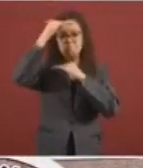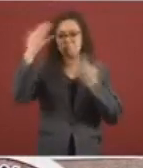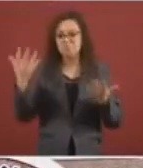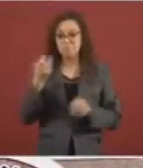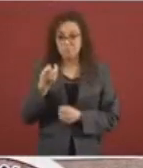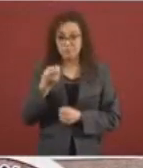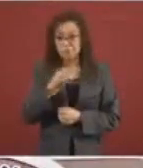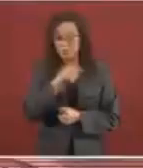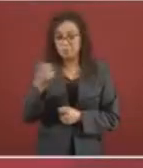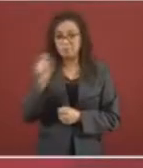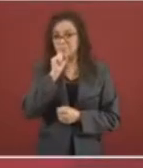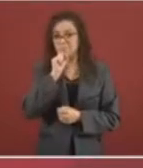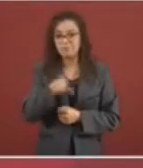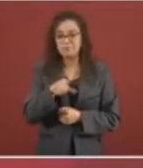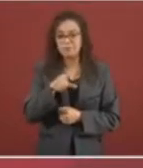tampoco